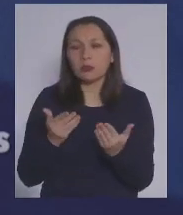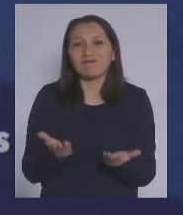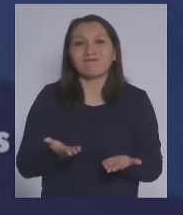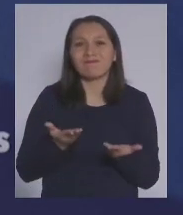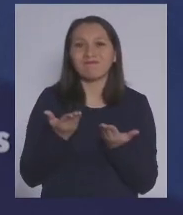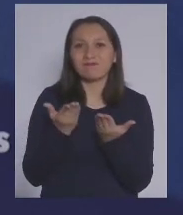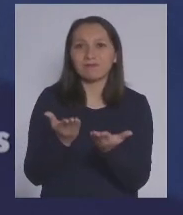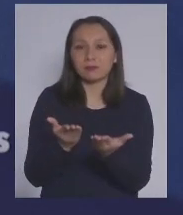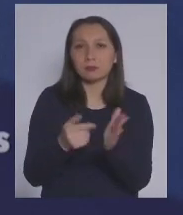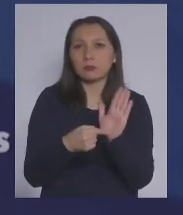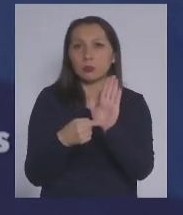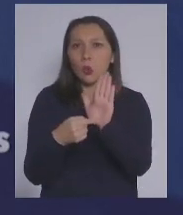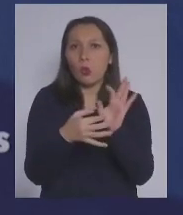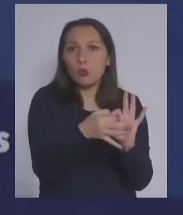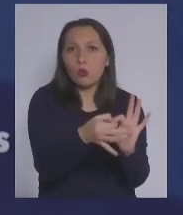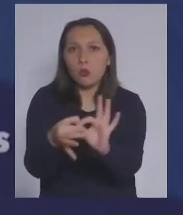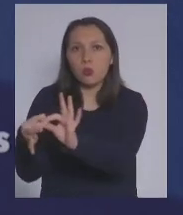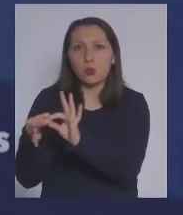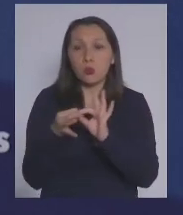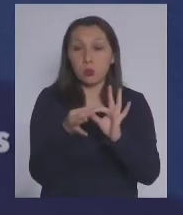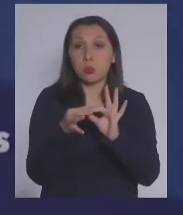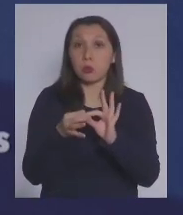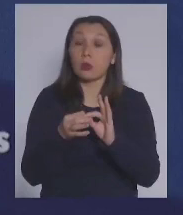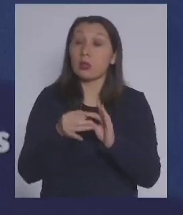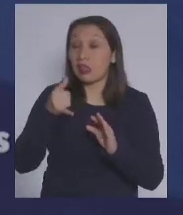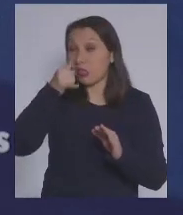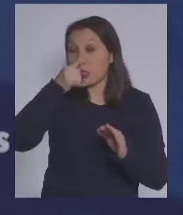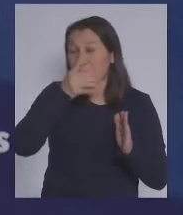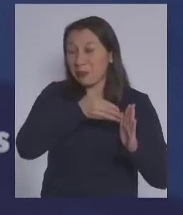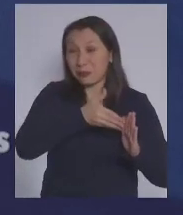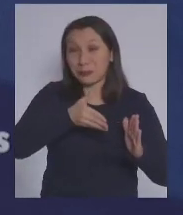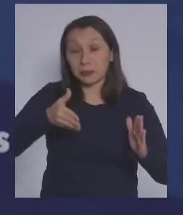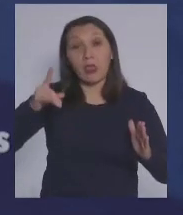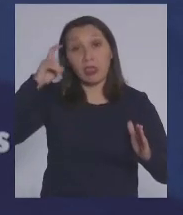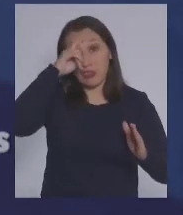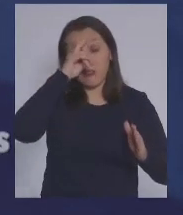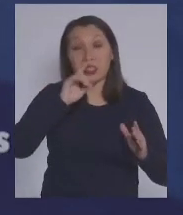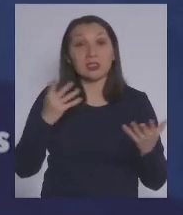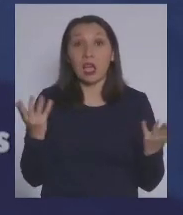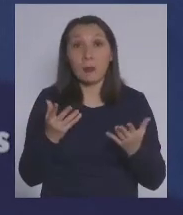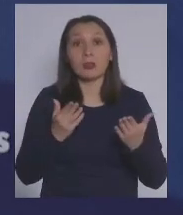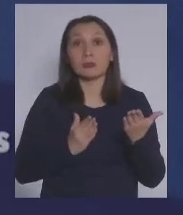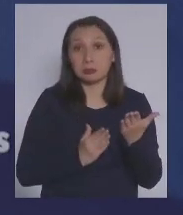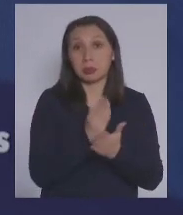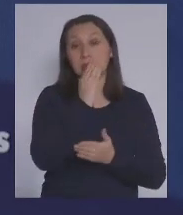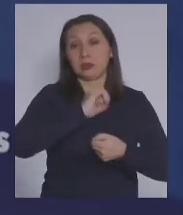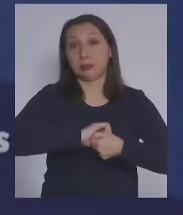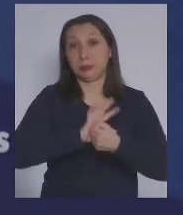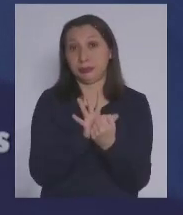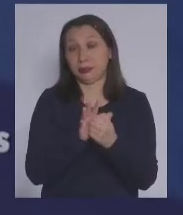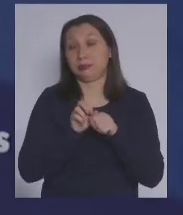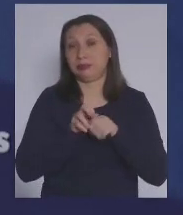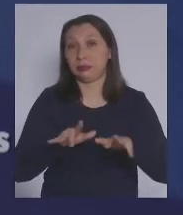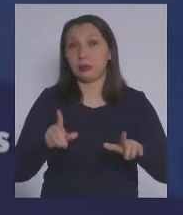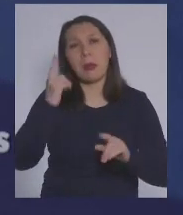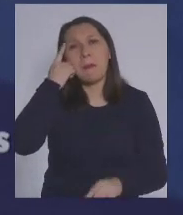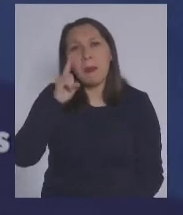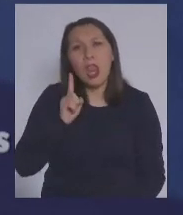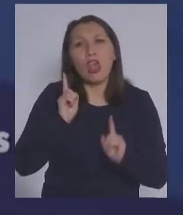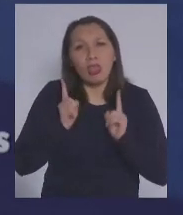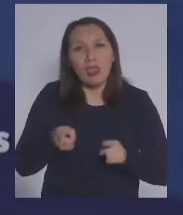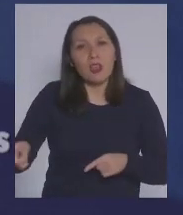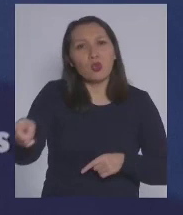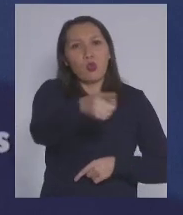una señal de unidad estamos pasando por un momento difícil derivado de la pandemia pero tenemos que estar unidos